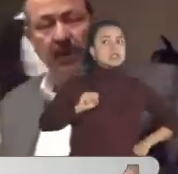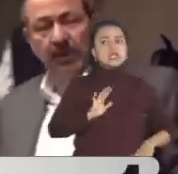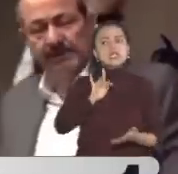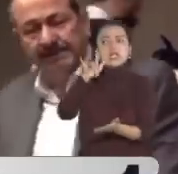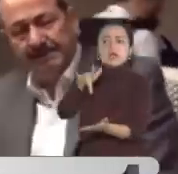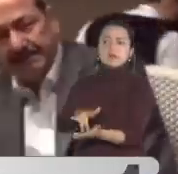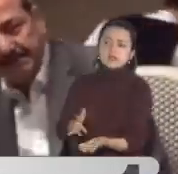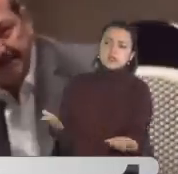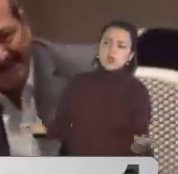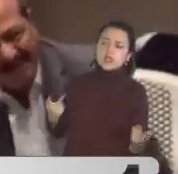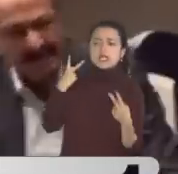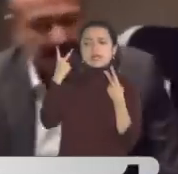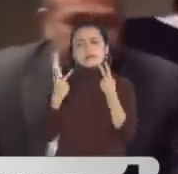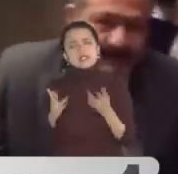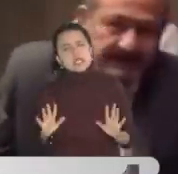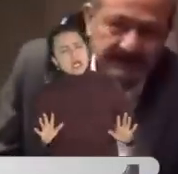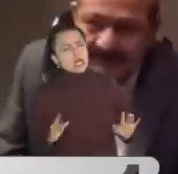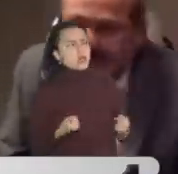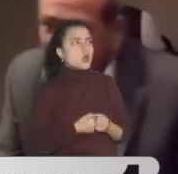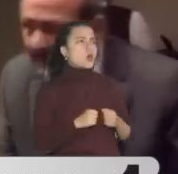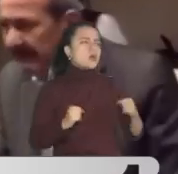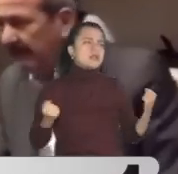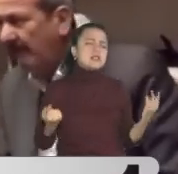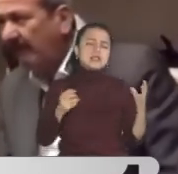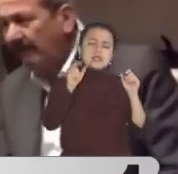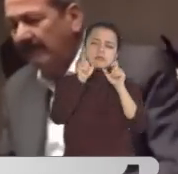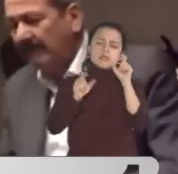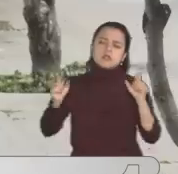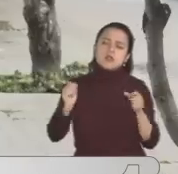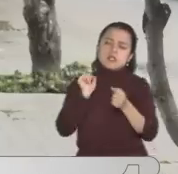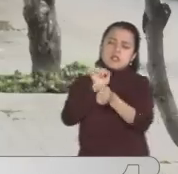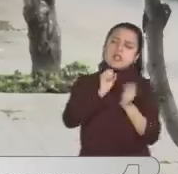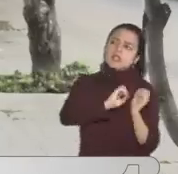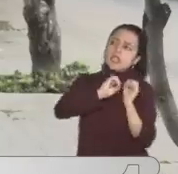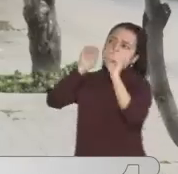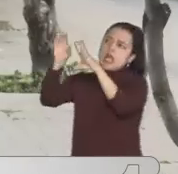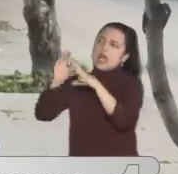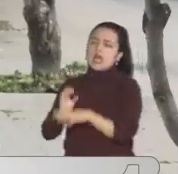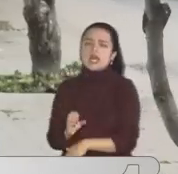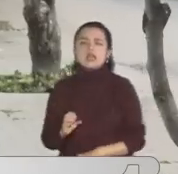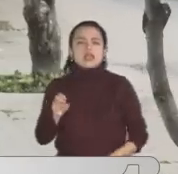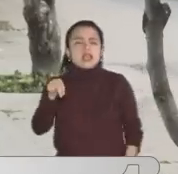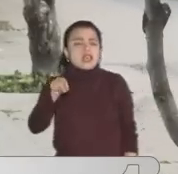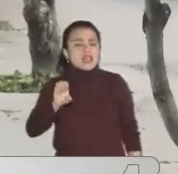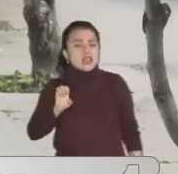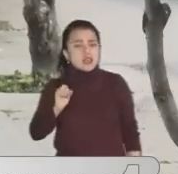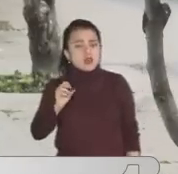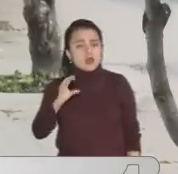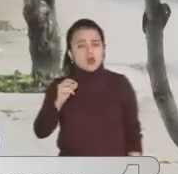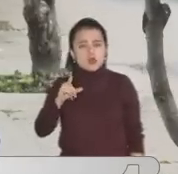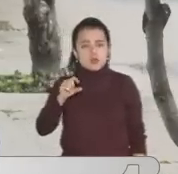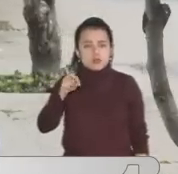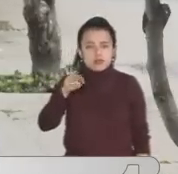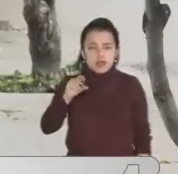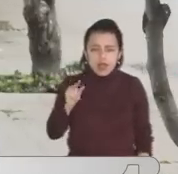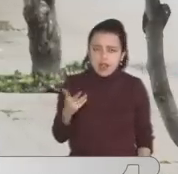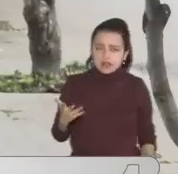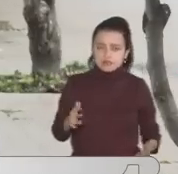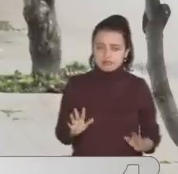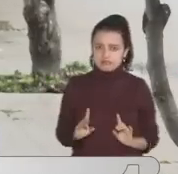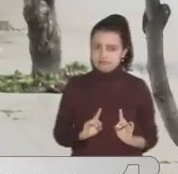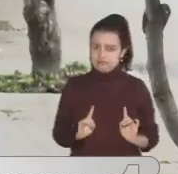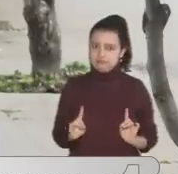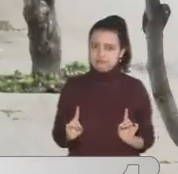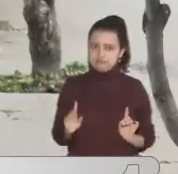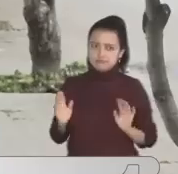quería decir otra cosa, porque es que la extradición es una cosa neocolonial. Cuando uno estalla controladamente un explosivo, eso fue lo que